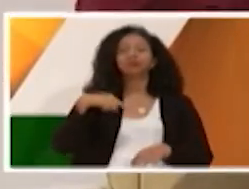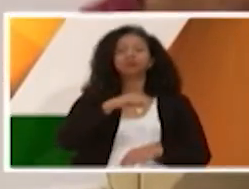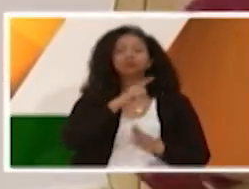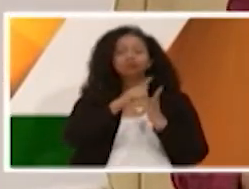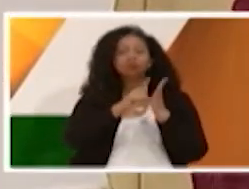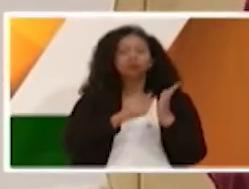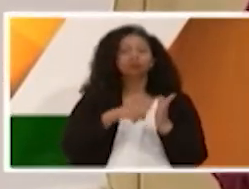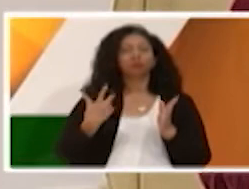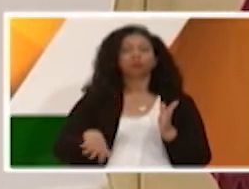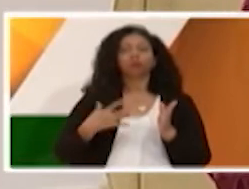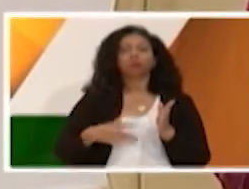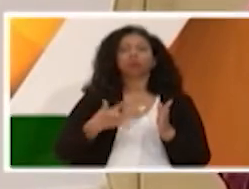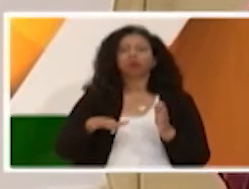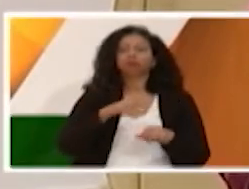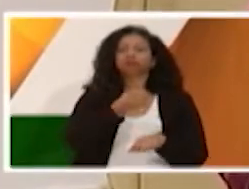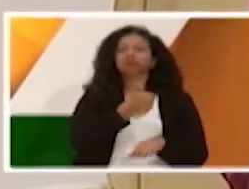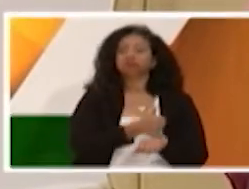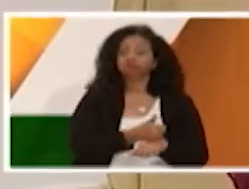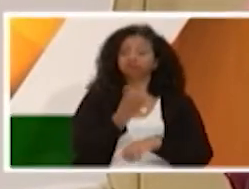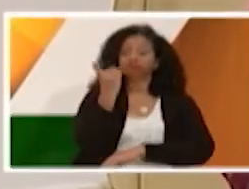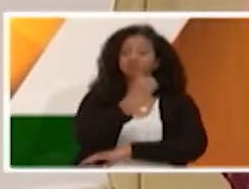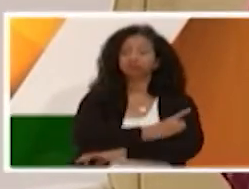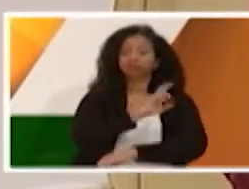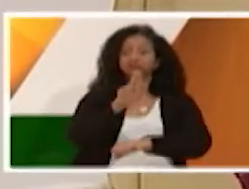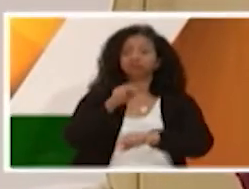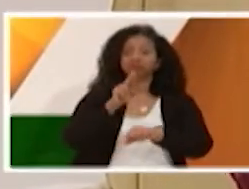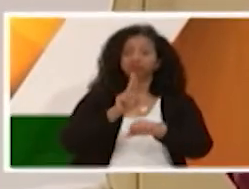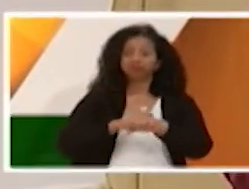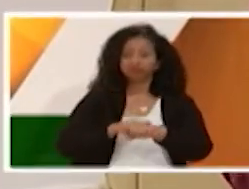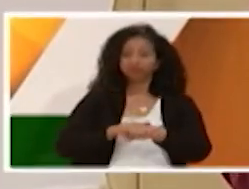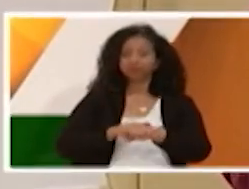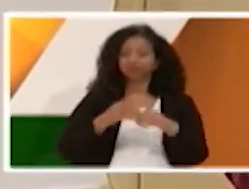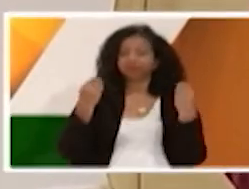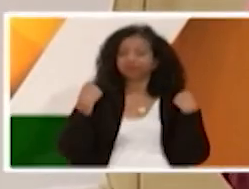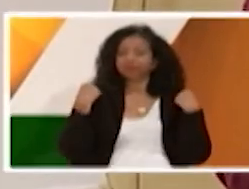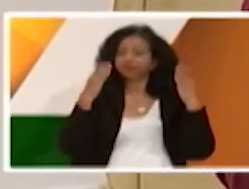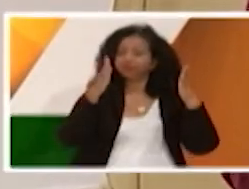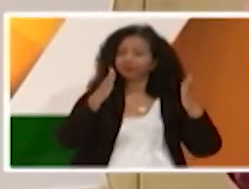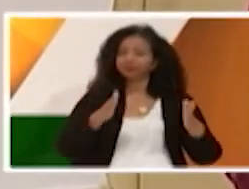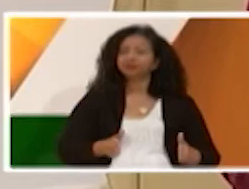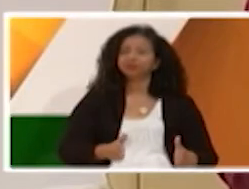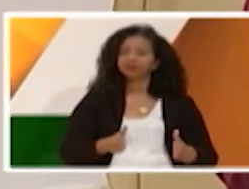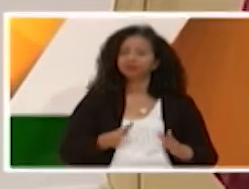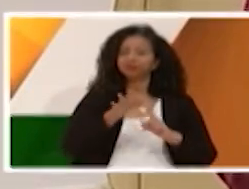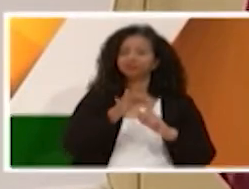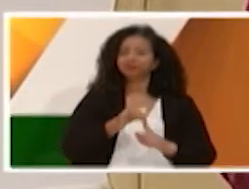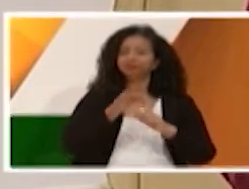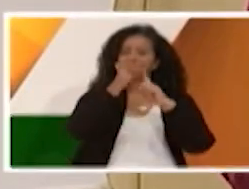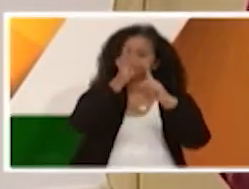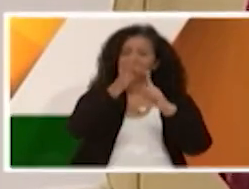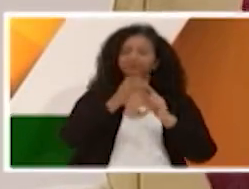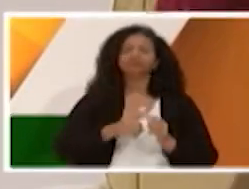ya que estatuye este Día Nacional del Atleta Especial. Así